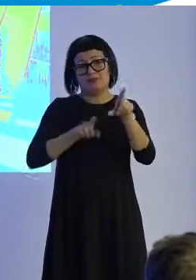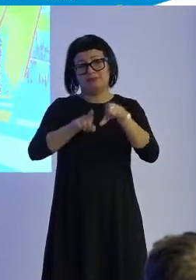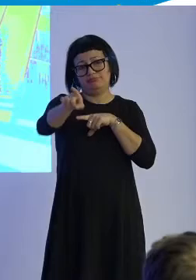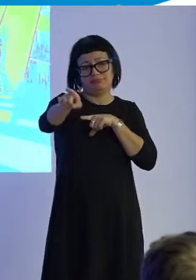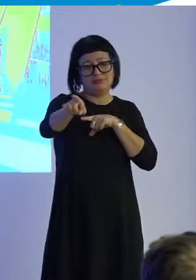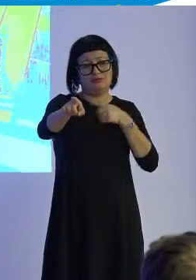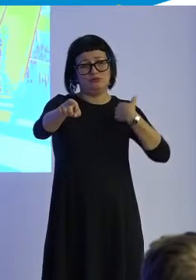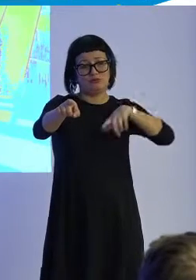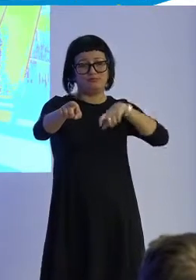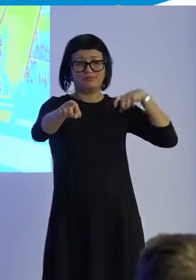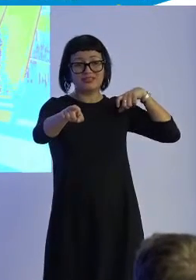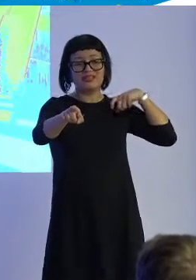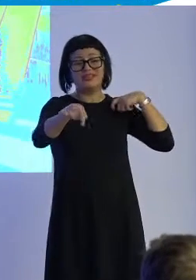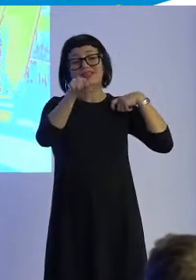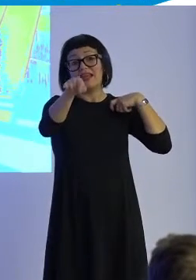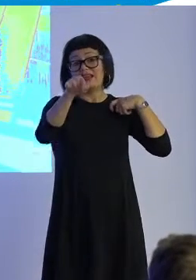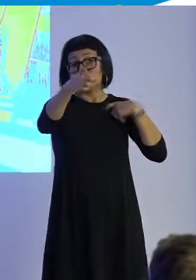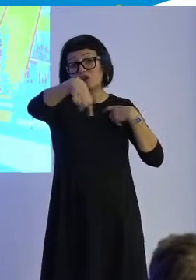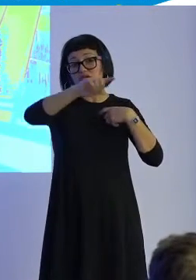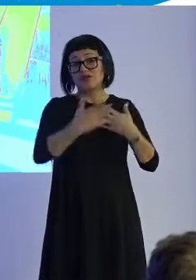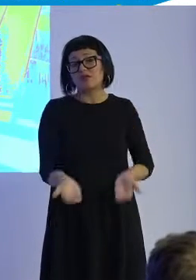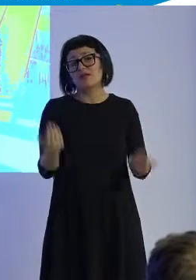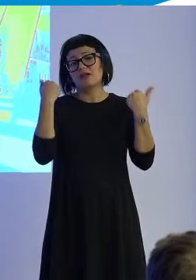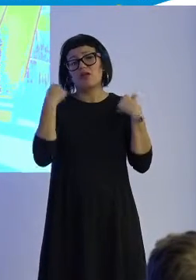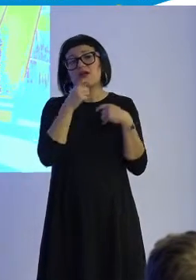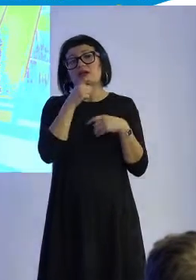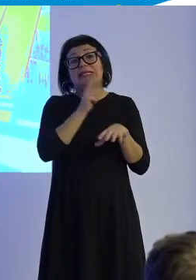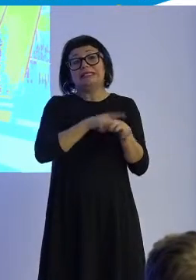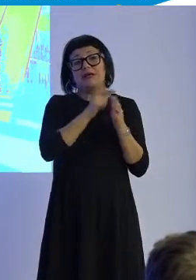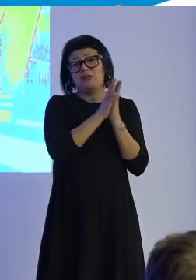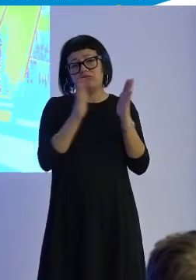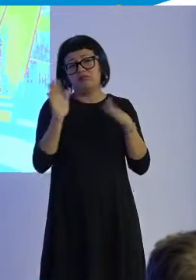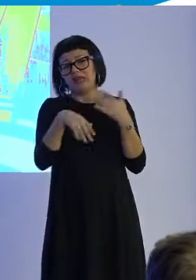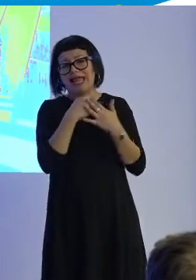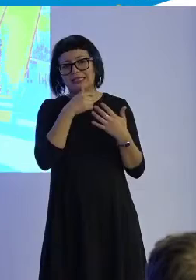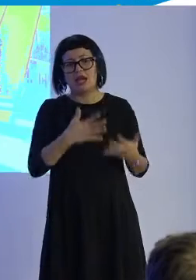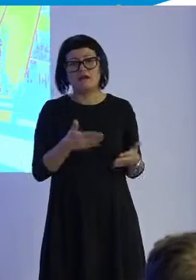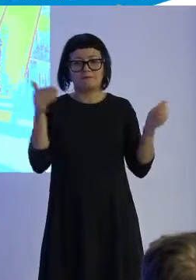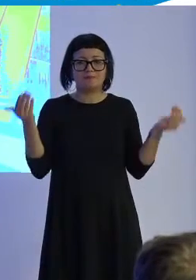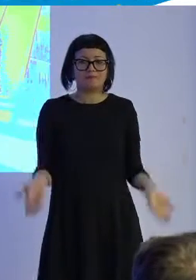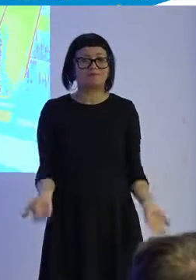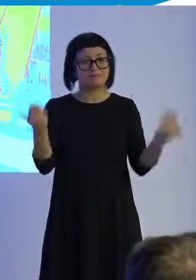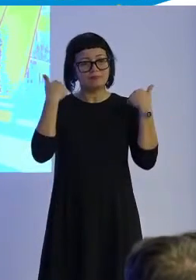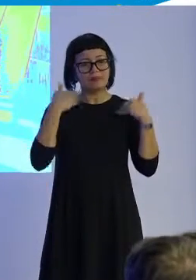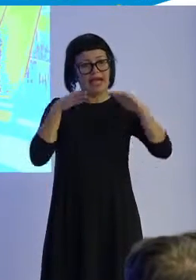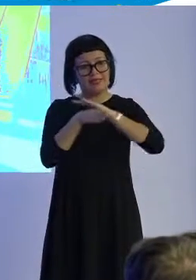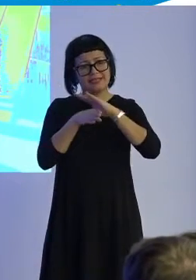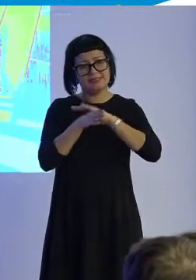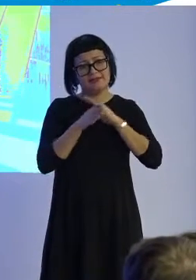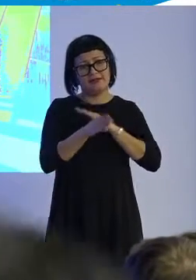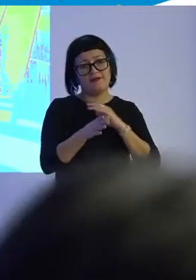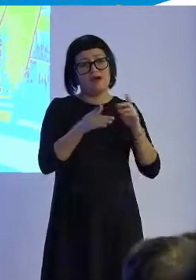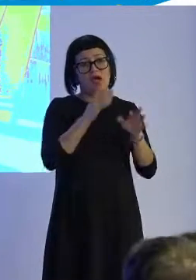nosotros, donde lo que se han encargado durante mucho tiempo es, aparte de dar accesibilidad a